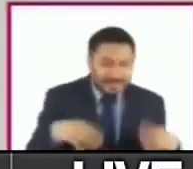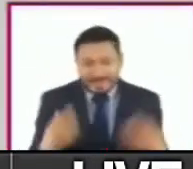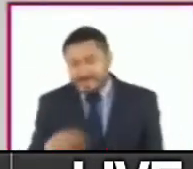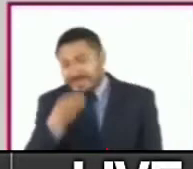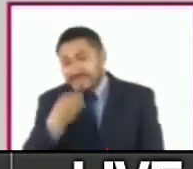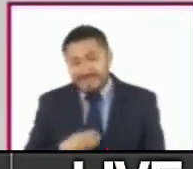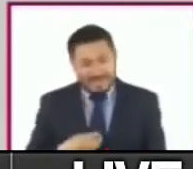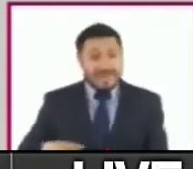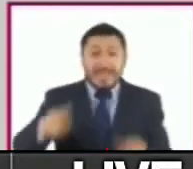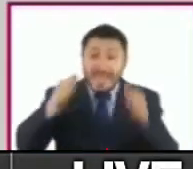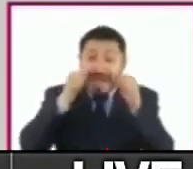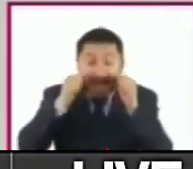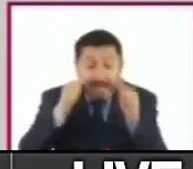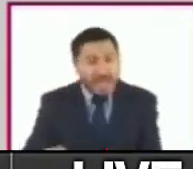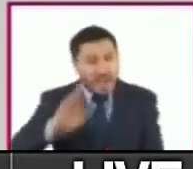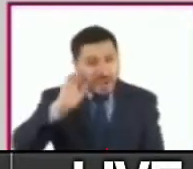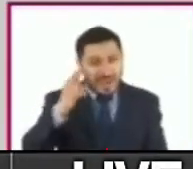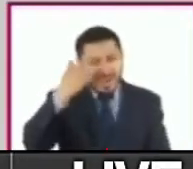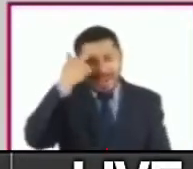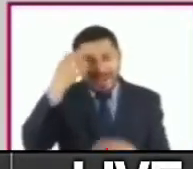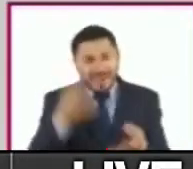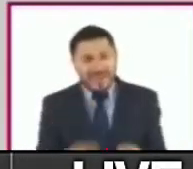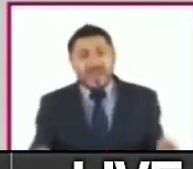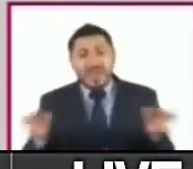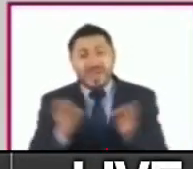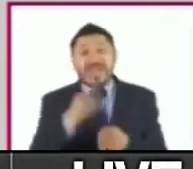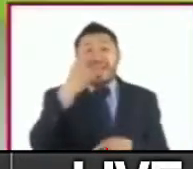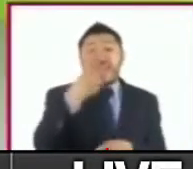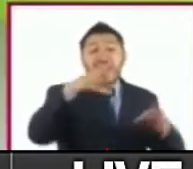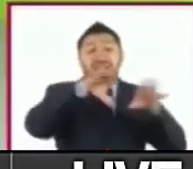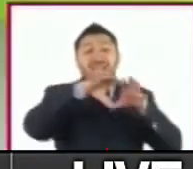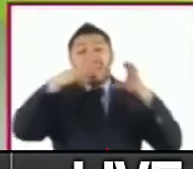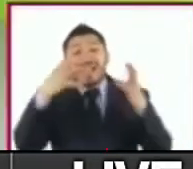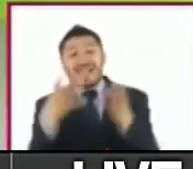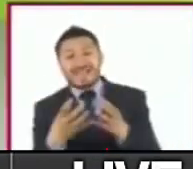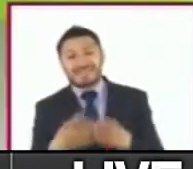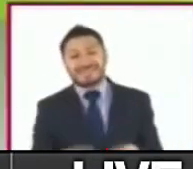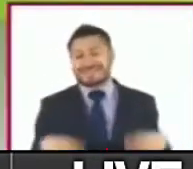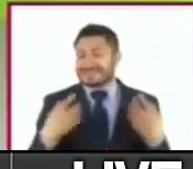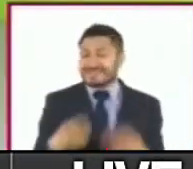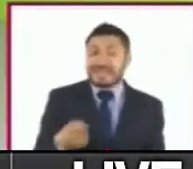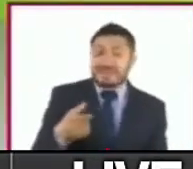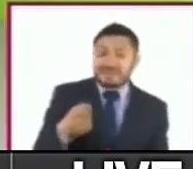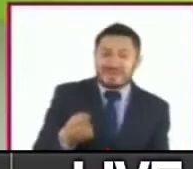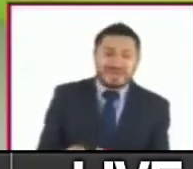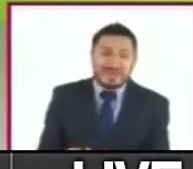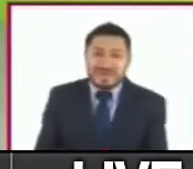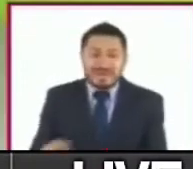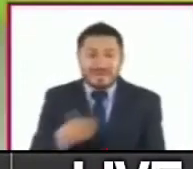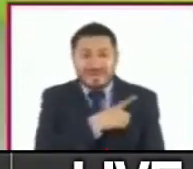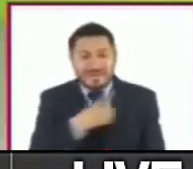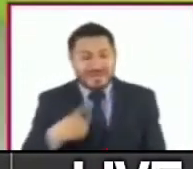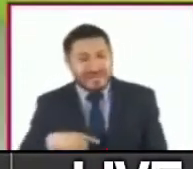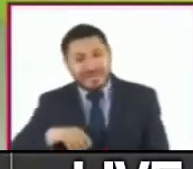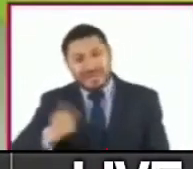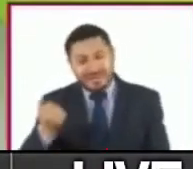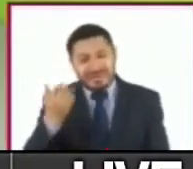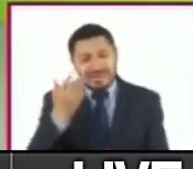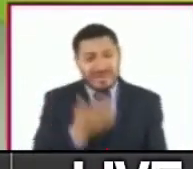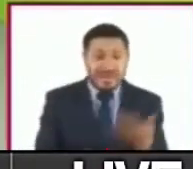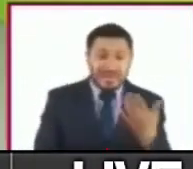Afinen su puntería. Sí. Alto. Recuerden que las otras tres pelotas... ¡Ah! ¡Casi, Enrique! Se salió. Debe de ser con la otra mano.